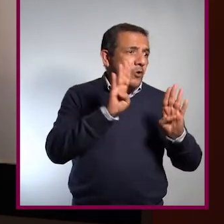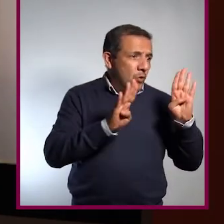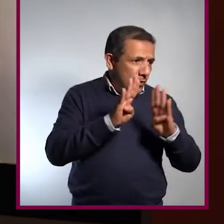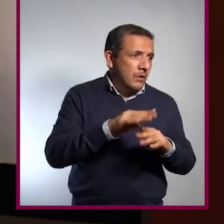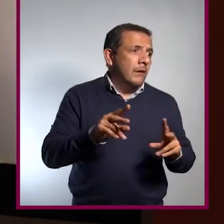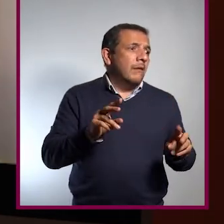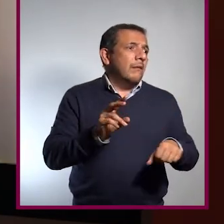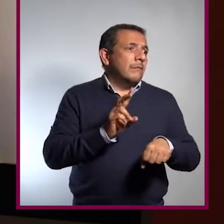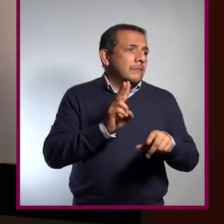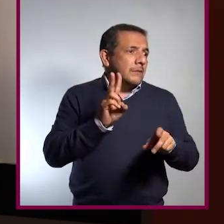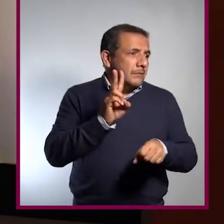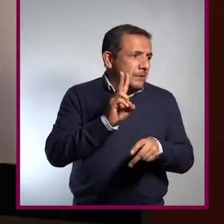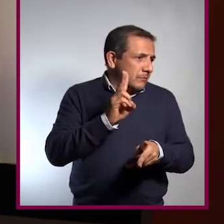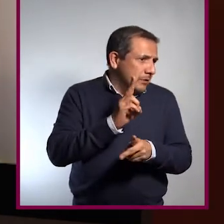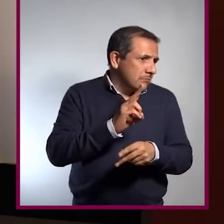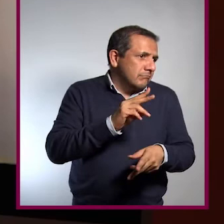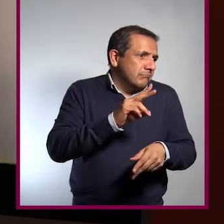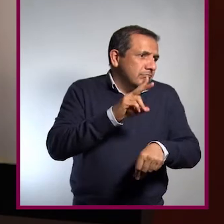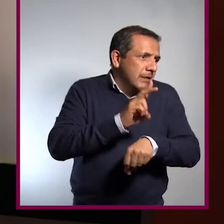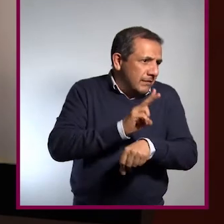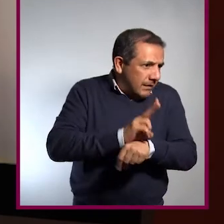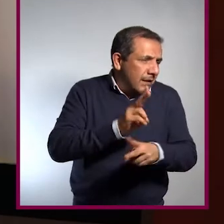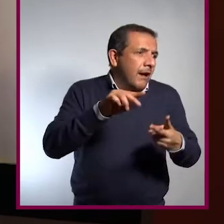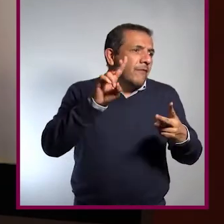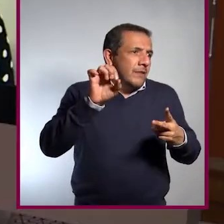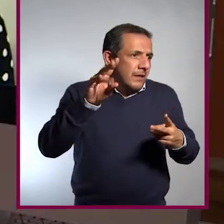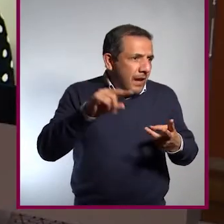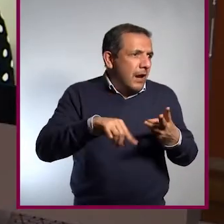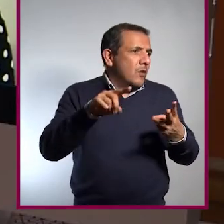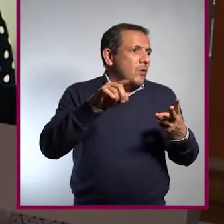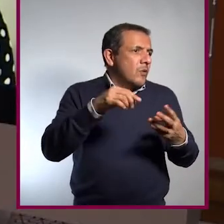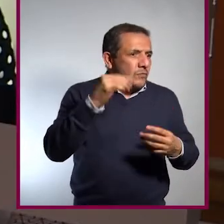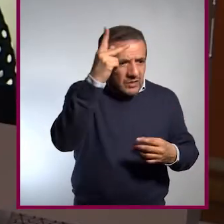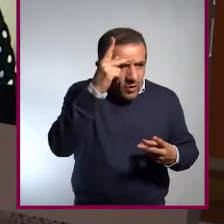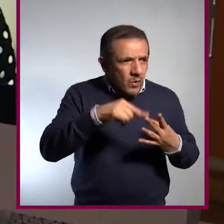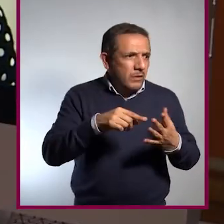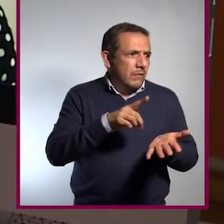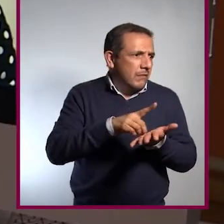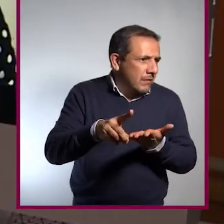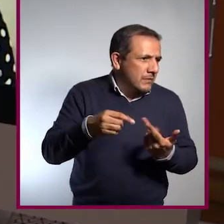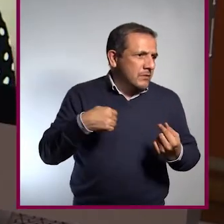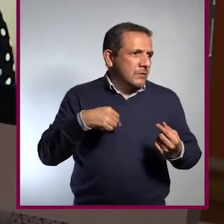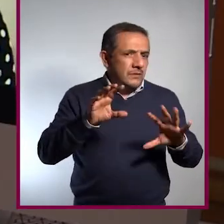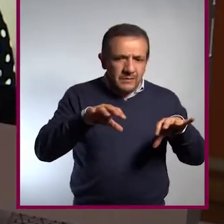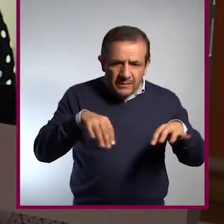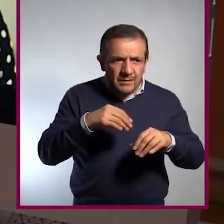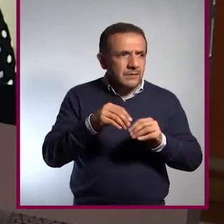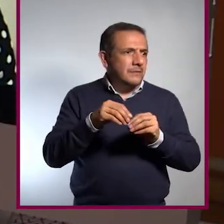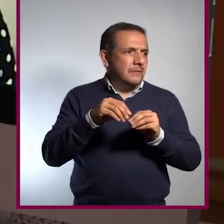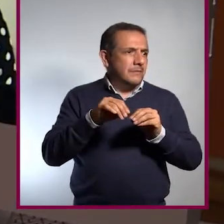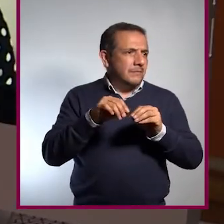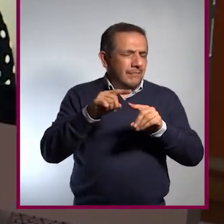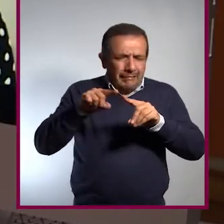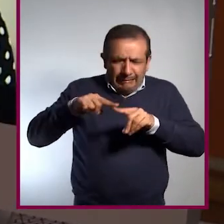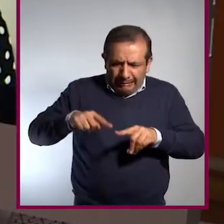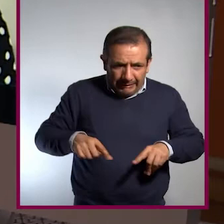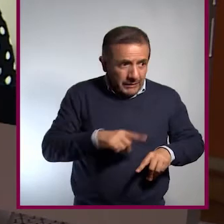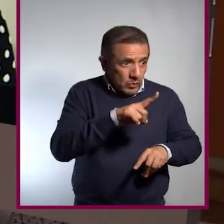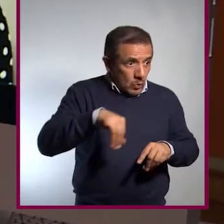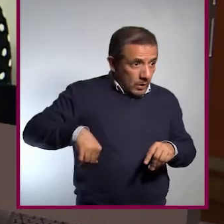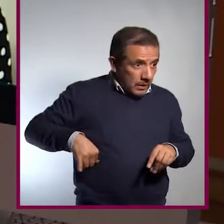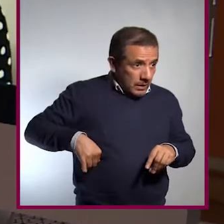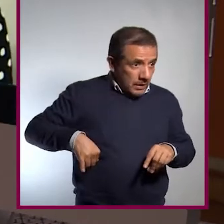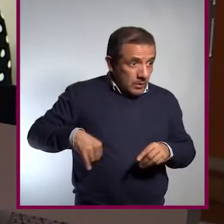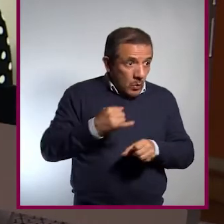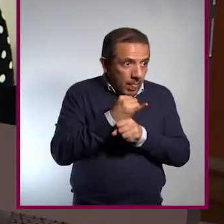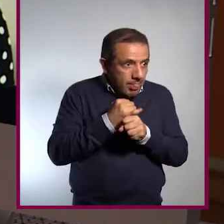ingeniero, biólogo, veterinario, físico o lo que tú quieras. Puedes estudiar psicología, derecho, ciencias de la computación. Te apuesto que